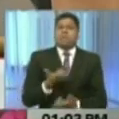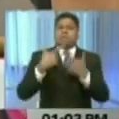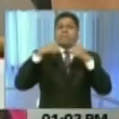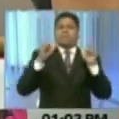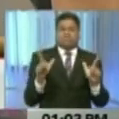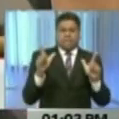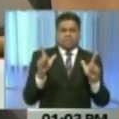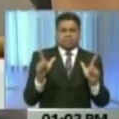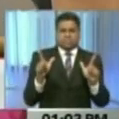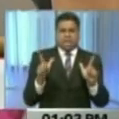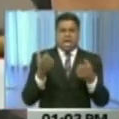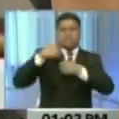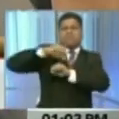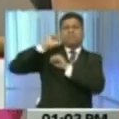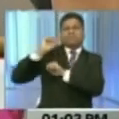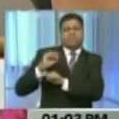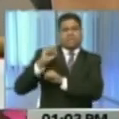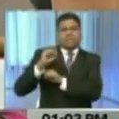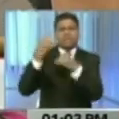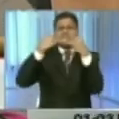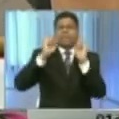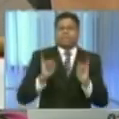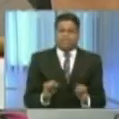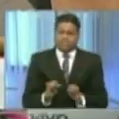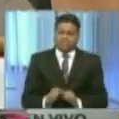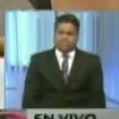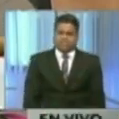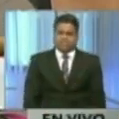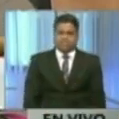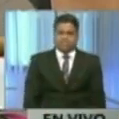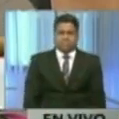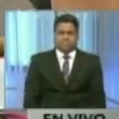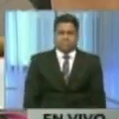su soberanía, a defender su independencia.